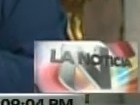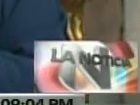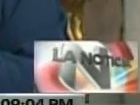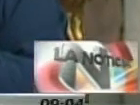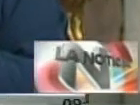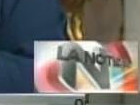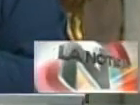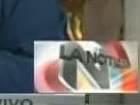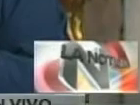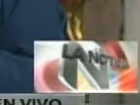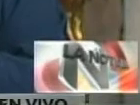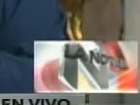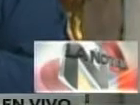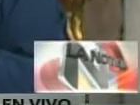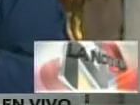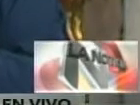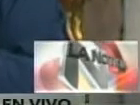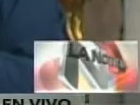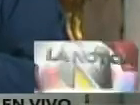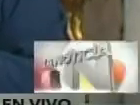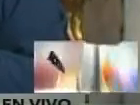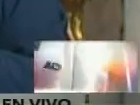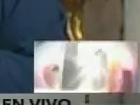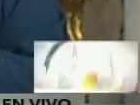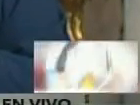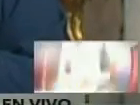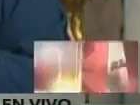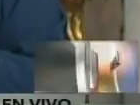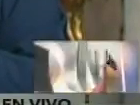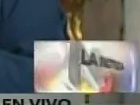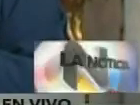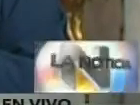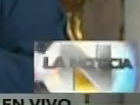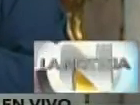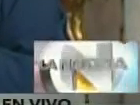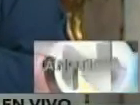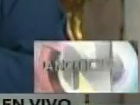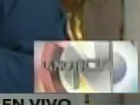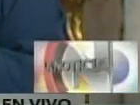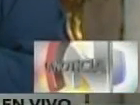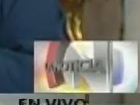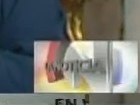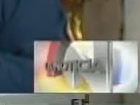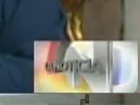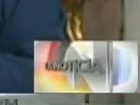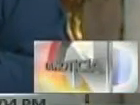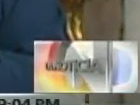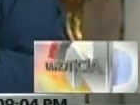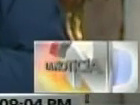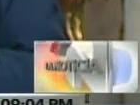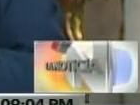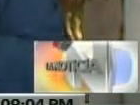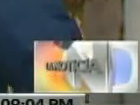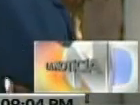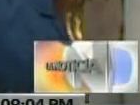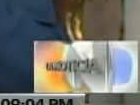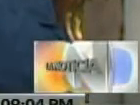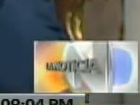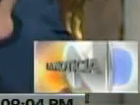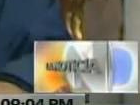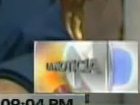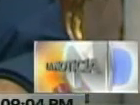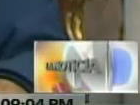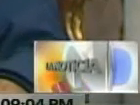trabajo y a quien haya que cortarle la cabeza se la cortamos allí y a lo que haya que decidir lo decidimos allí, con la